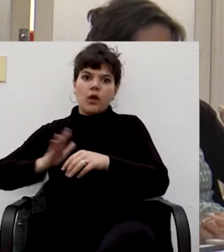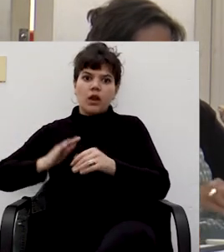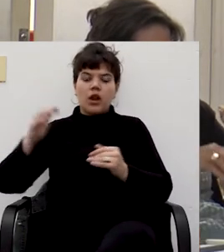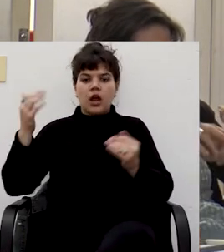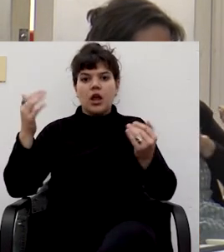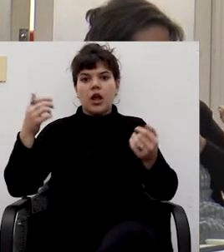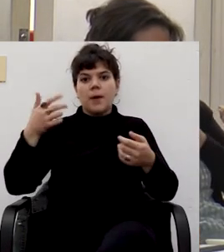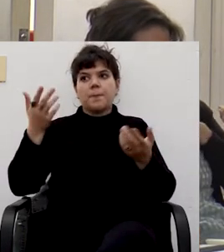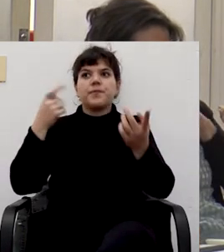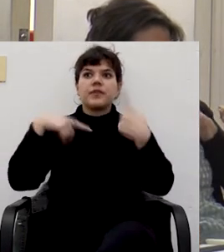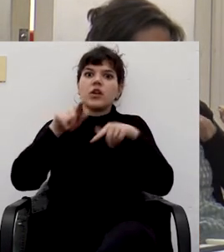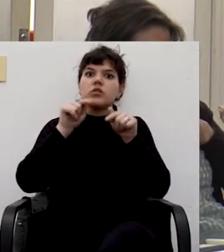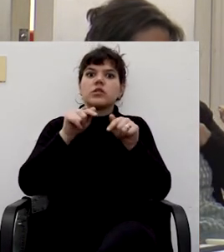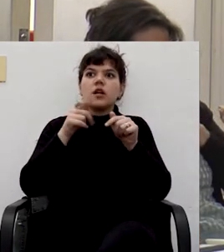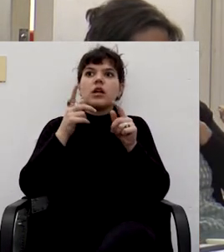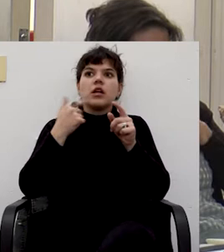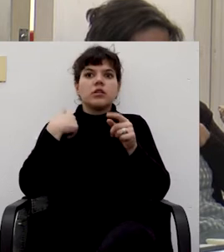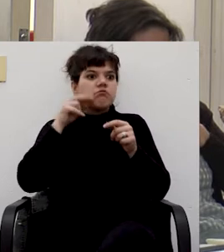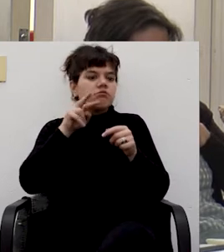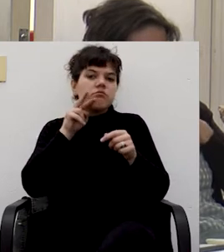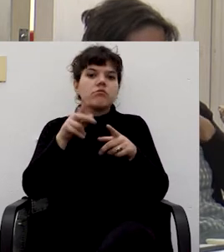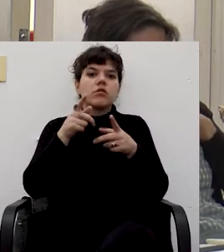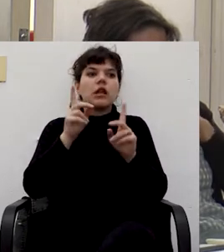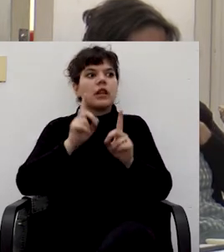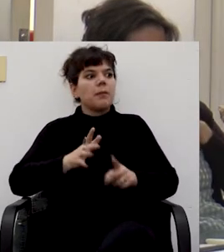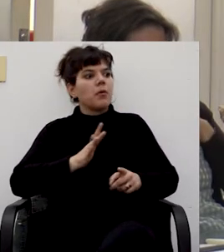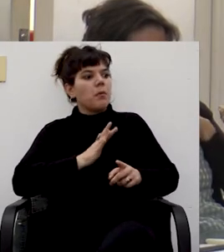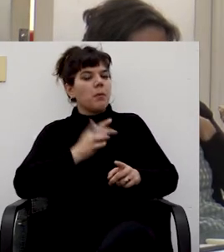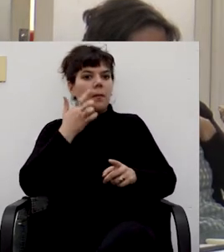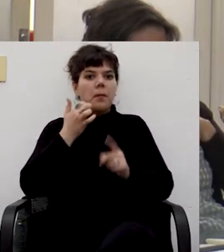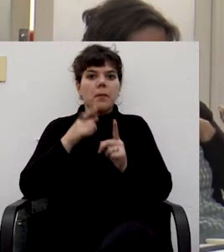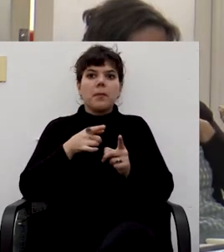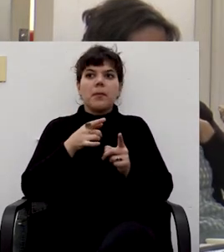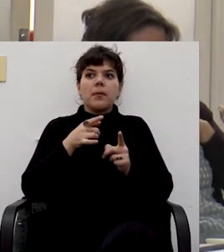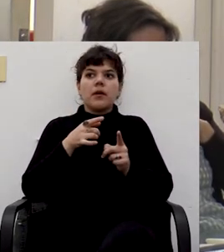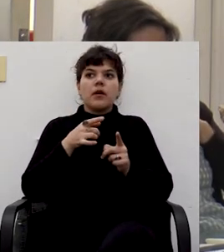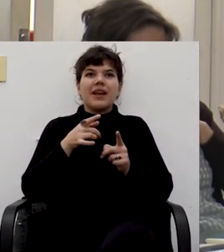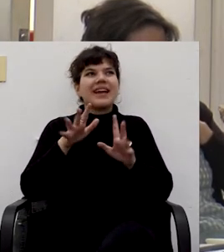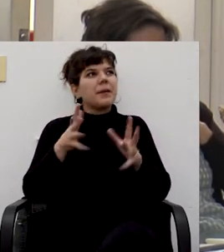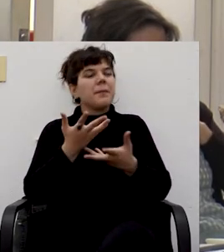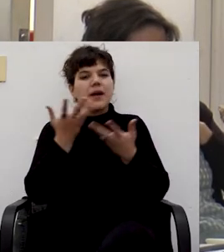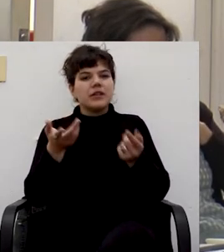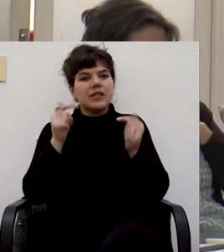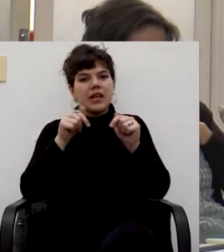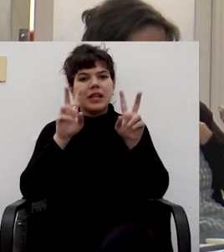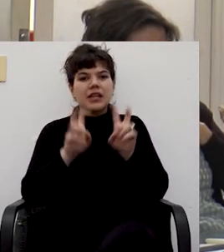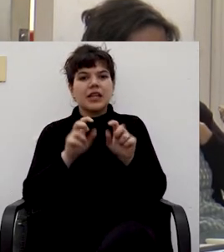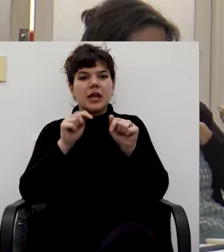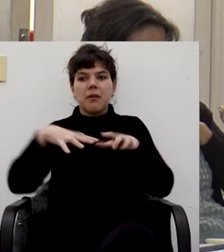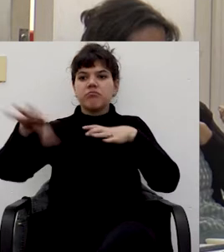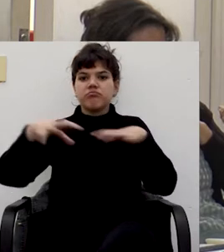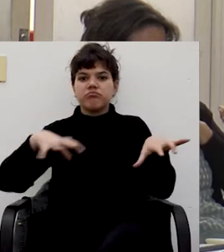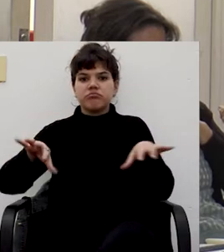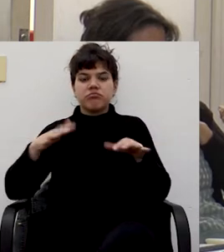los cargos de dedicación total tienen un sesgo masculino también. ¿Qué pasa con esto de la segregación vertical,